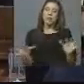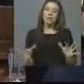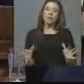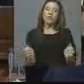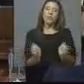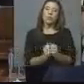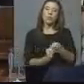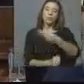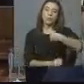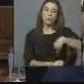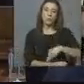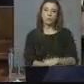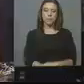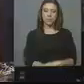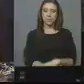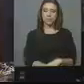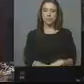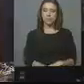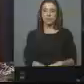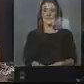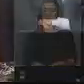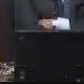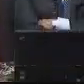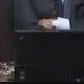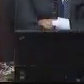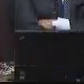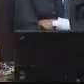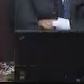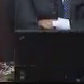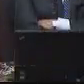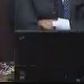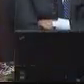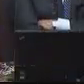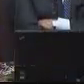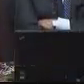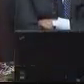todos. He dicho, presidente. Gracias, diputado. Le ofrezco la palabra al diputado Daniel.